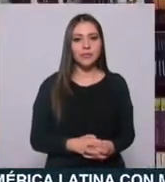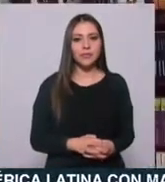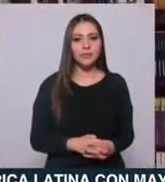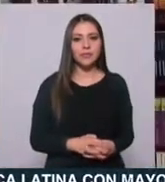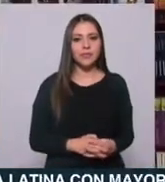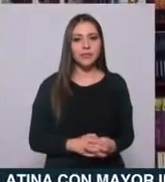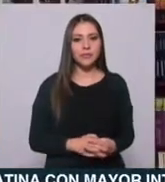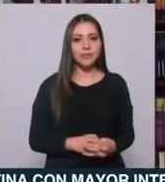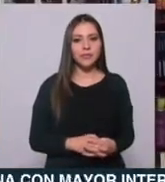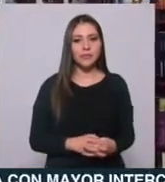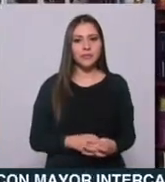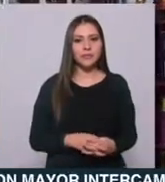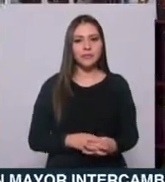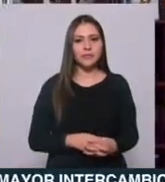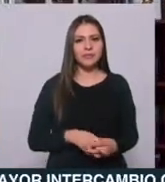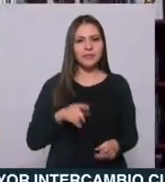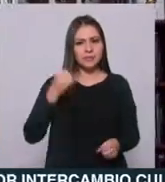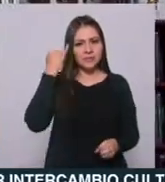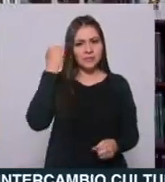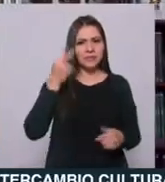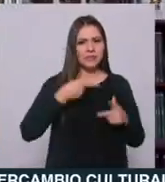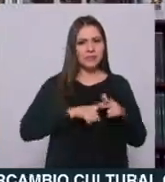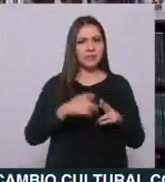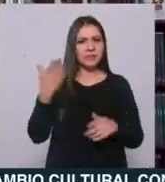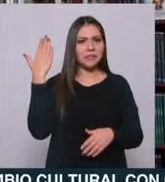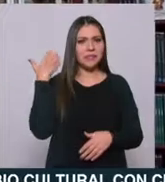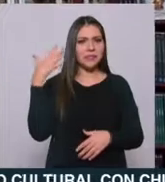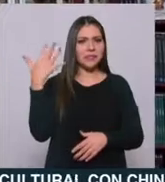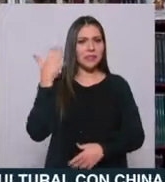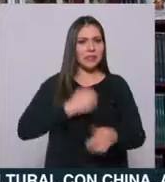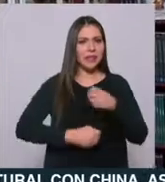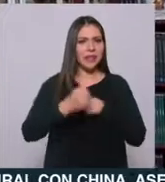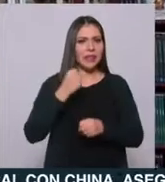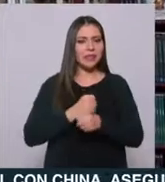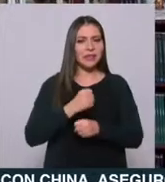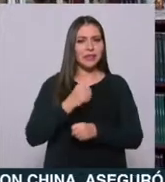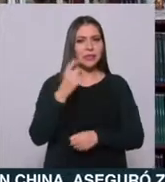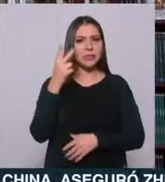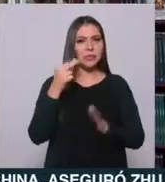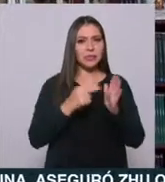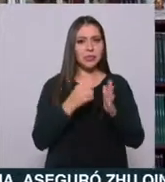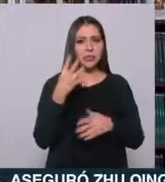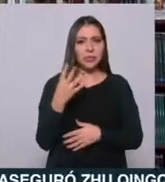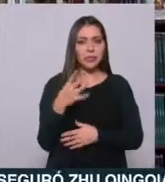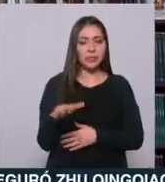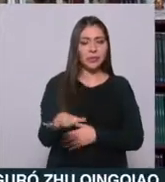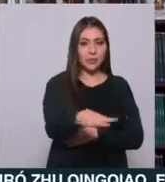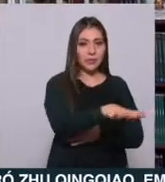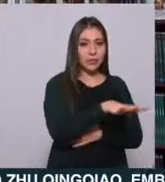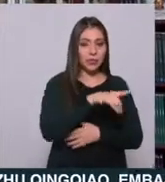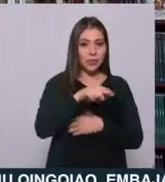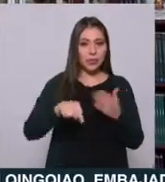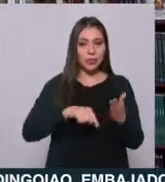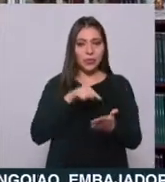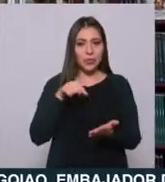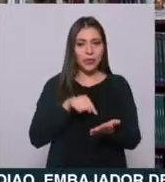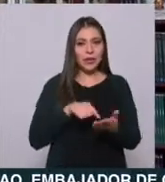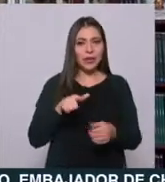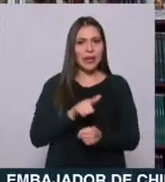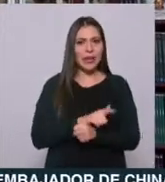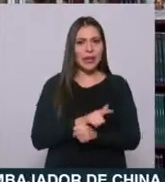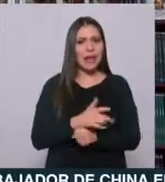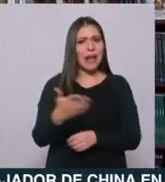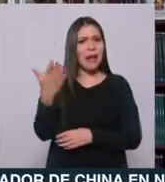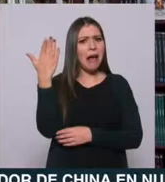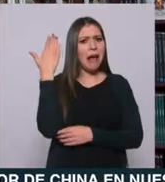La idea surgió en el 2004, hace 15 años. Toda esta zona que ahora es gay, en esa época estaba